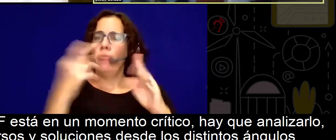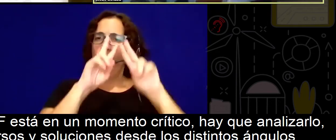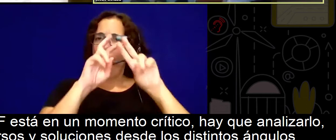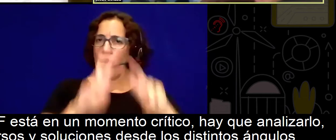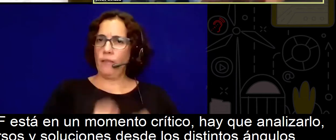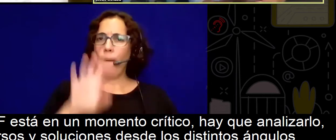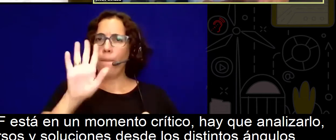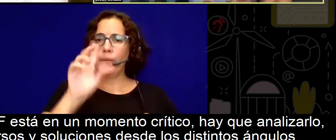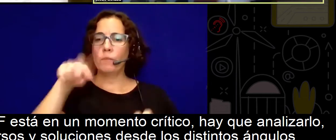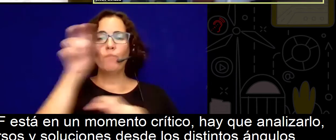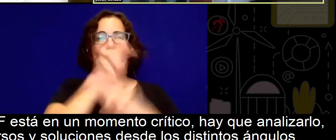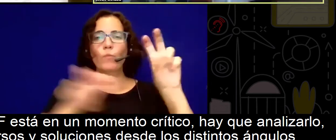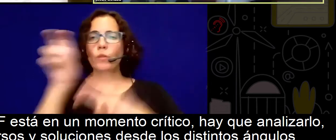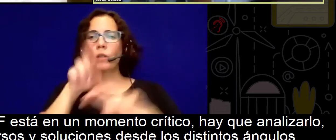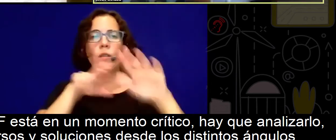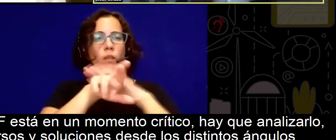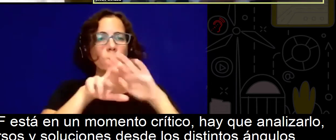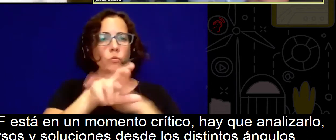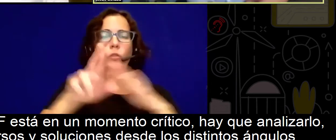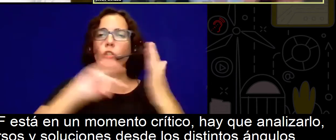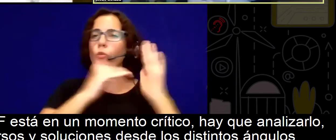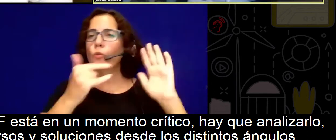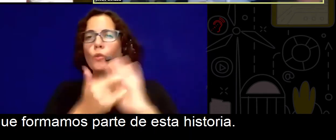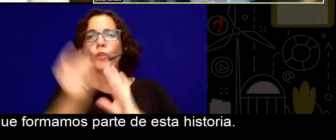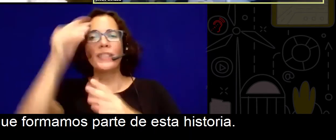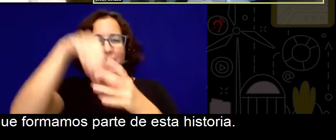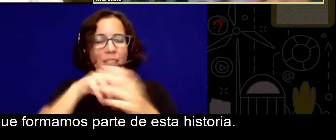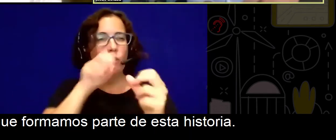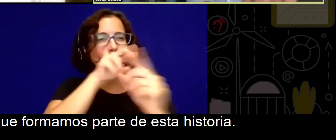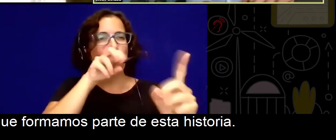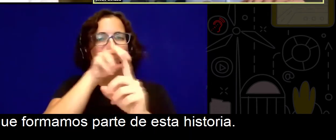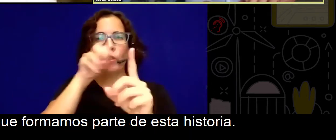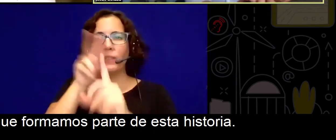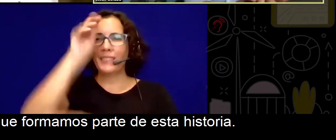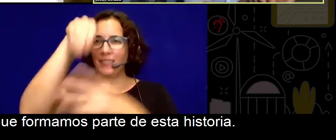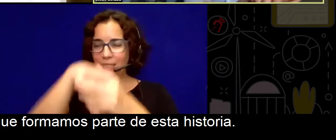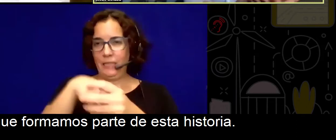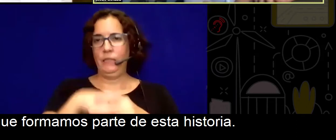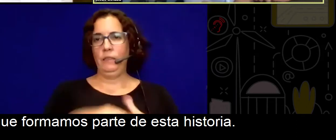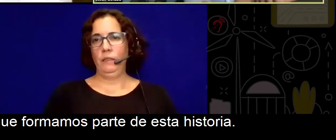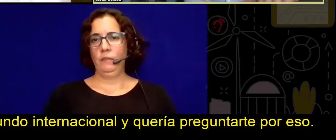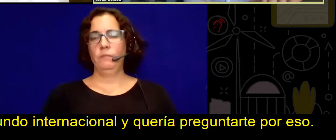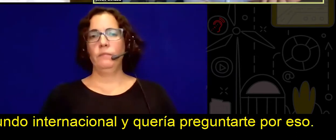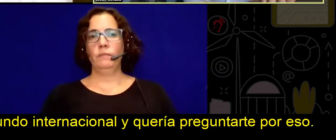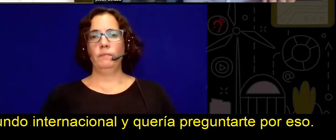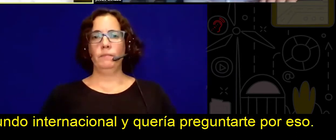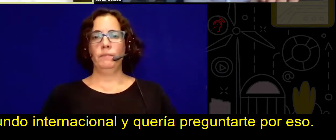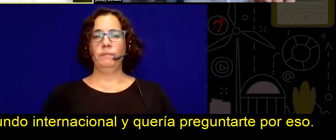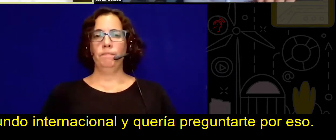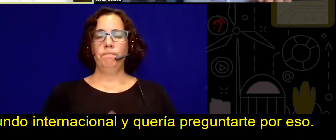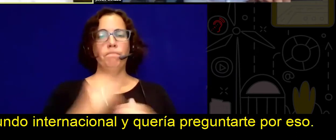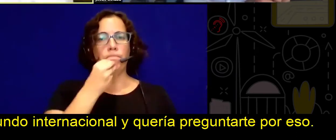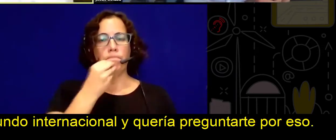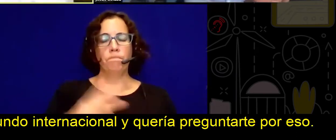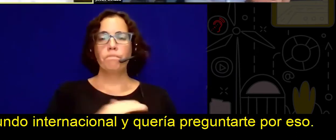buscar recursos y soluciones desde los distintos ángulos en los que formamos parte de esta historia, ¿no? Genial. Oye, has hablado